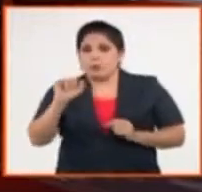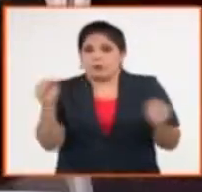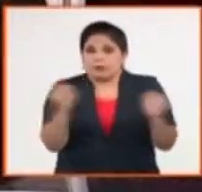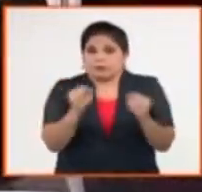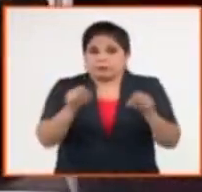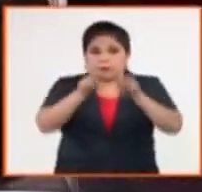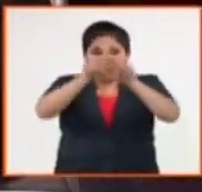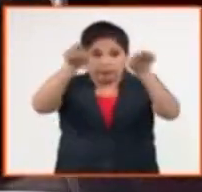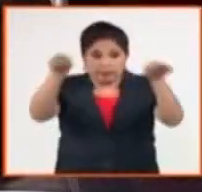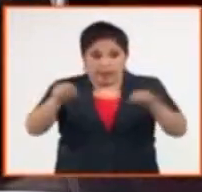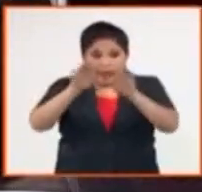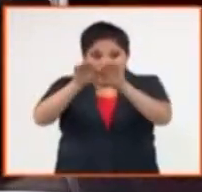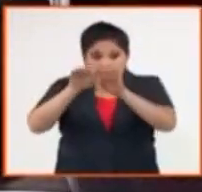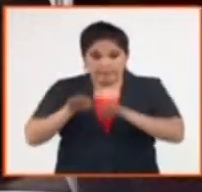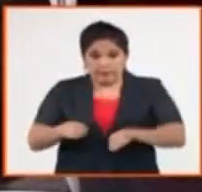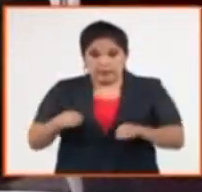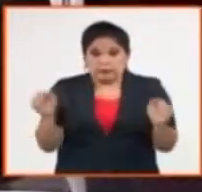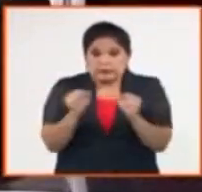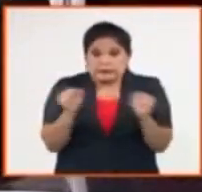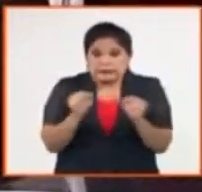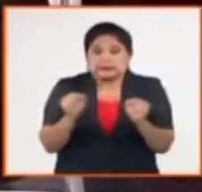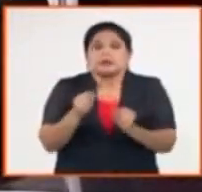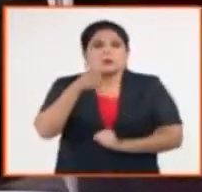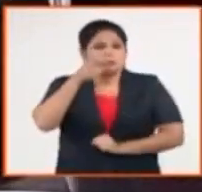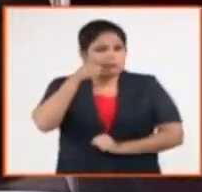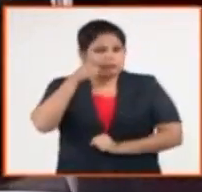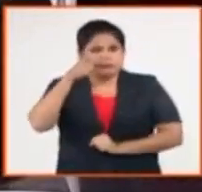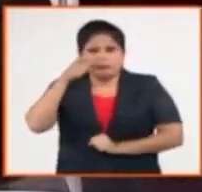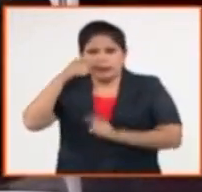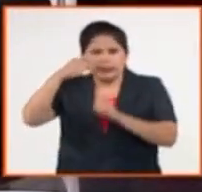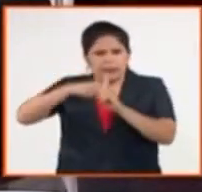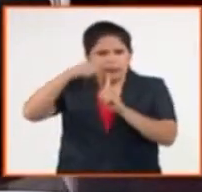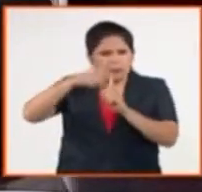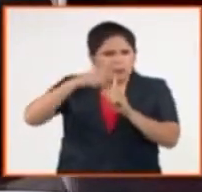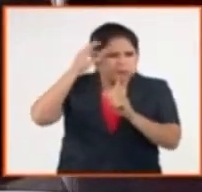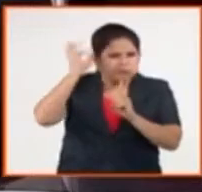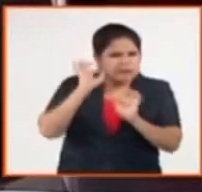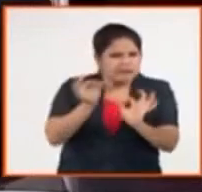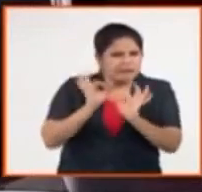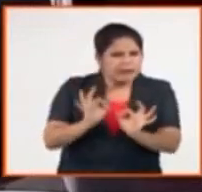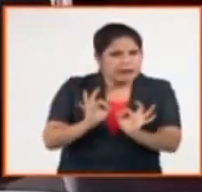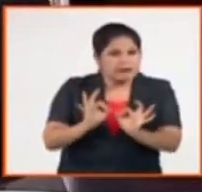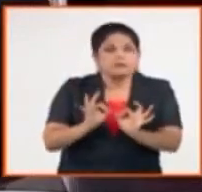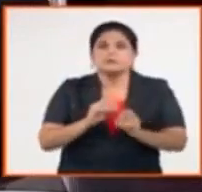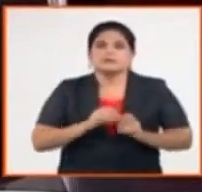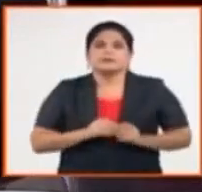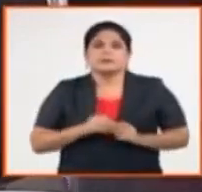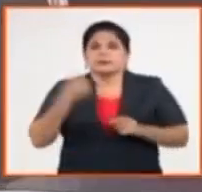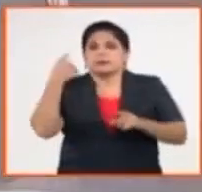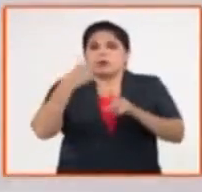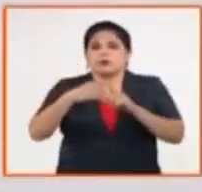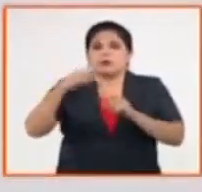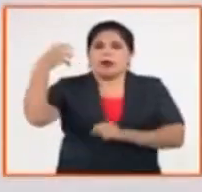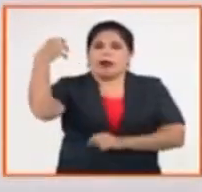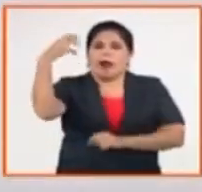cámaras refrigeradas que además llevan un monitoreo continuo de su temperatura, con data logger, con los registros